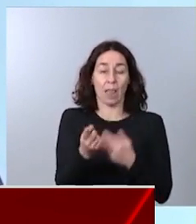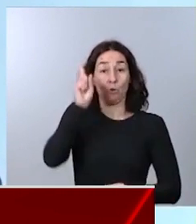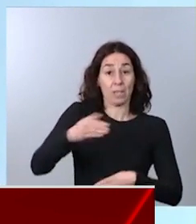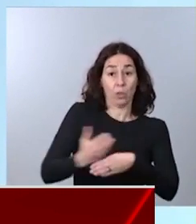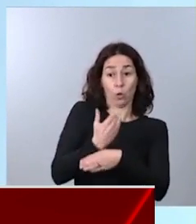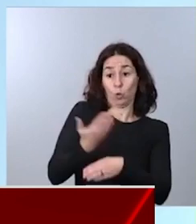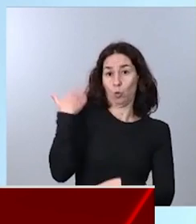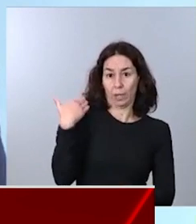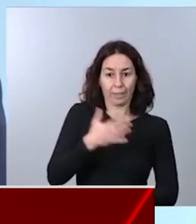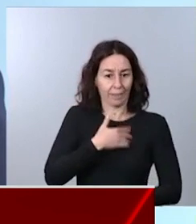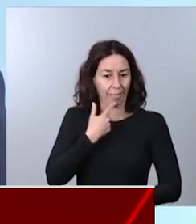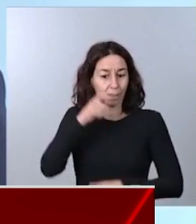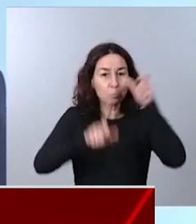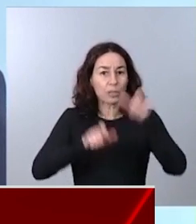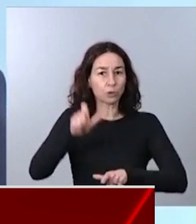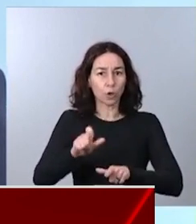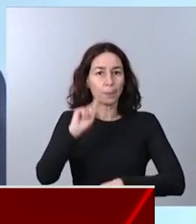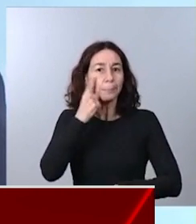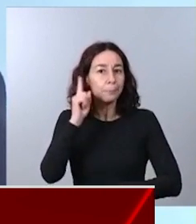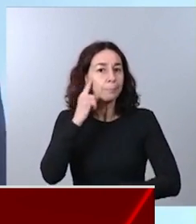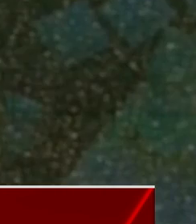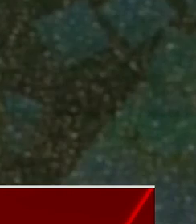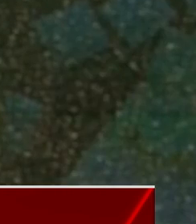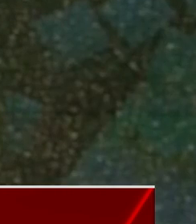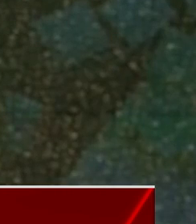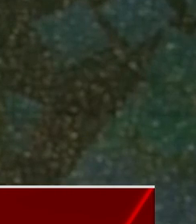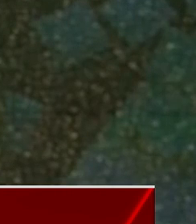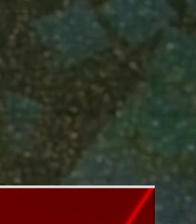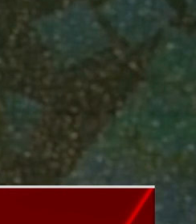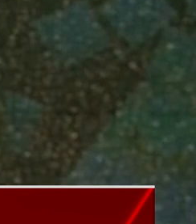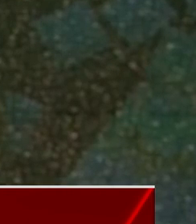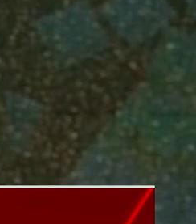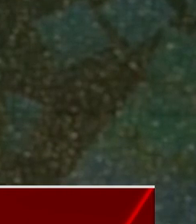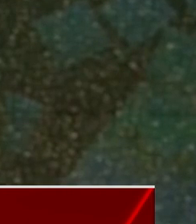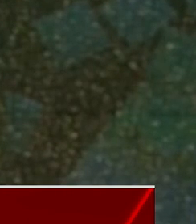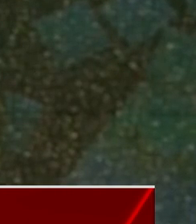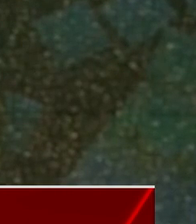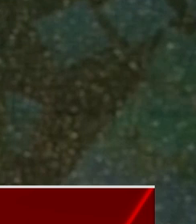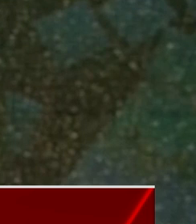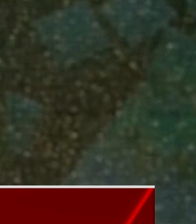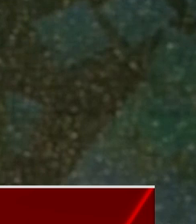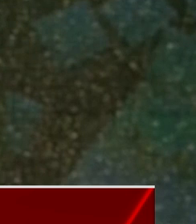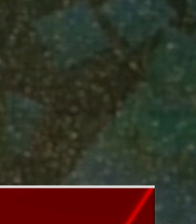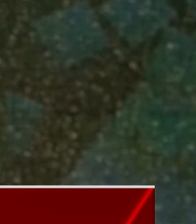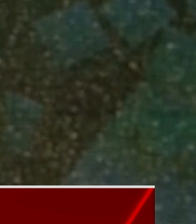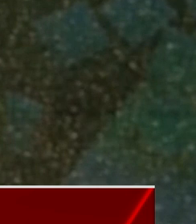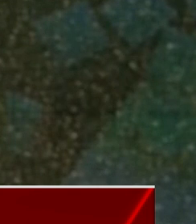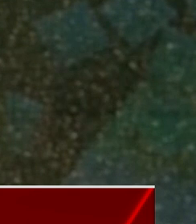Que mayor presión fiscal tenemos, que más clase media han destruido, que tiene mayor tasa de